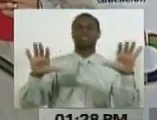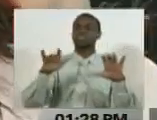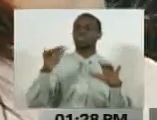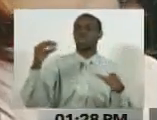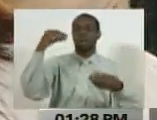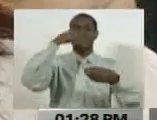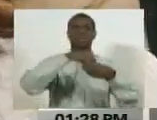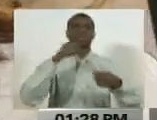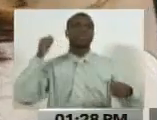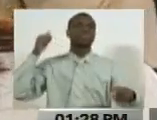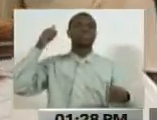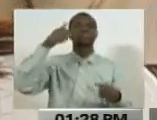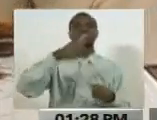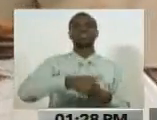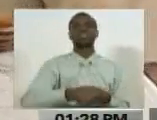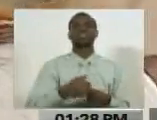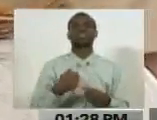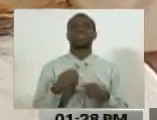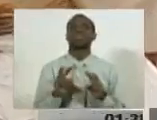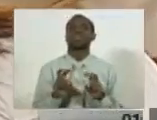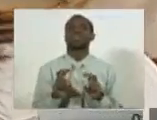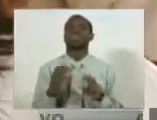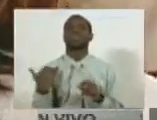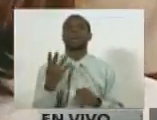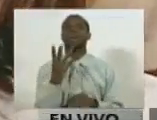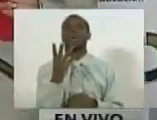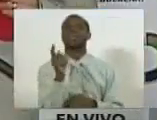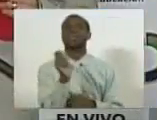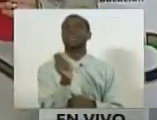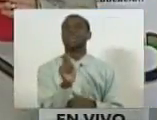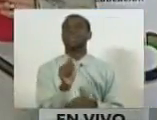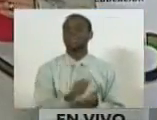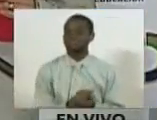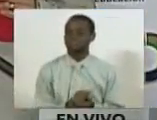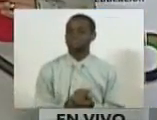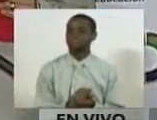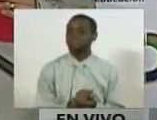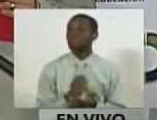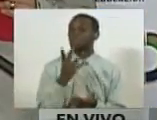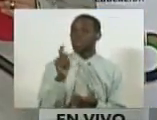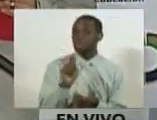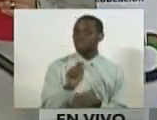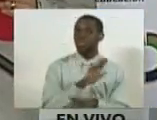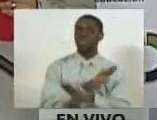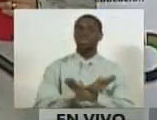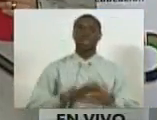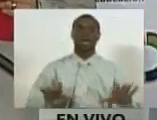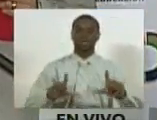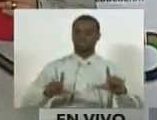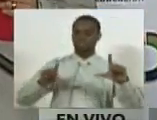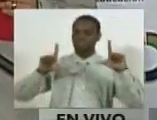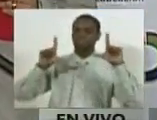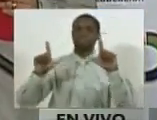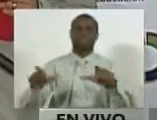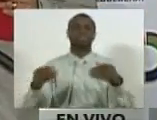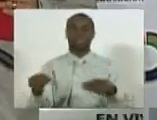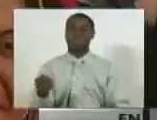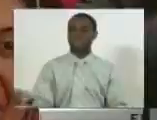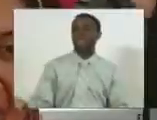magisterio? Soy nuevo ingreso, tengo 4 meses. Mira, no, 4 meses y le salió su titularidad.